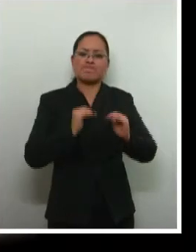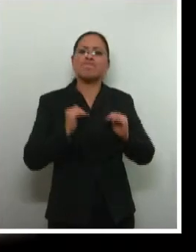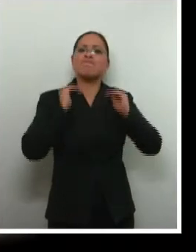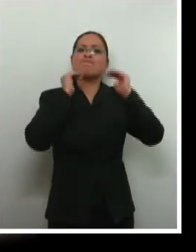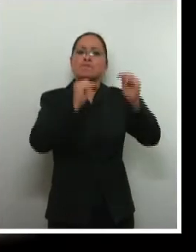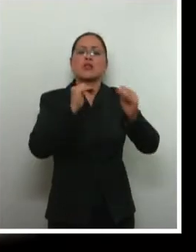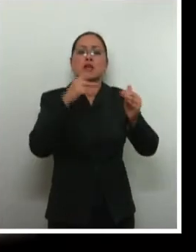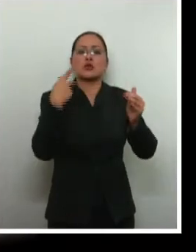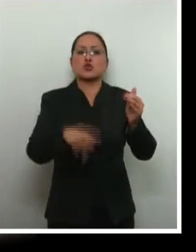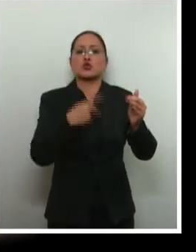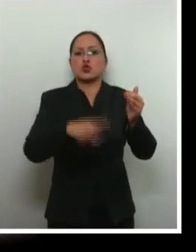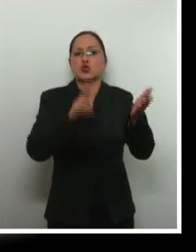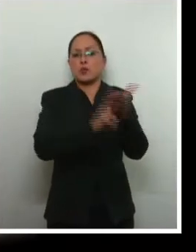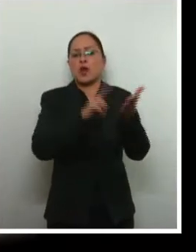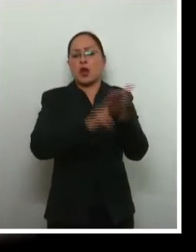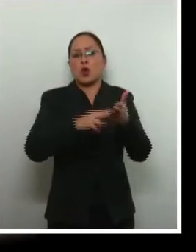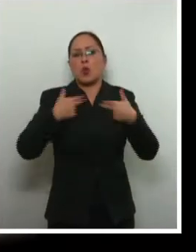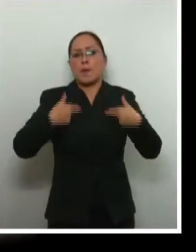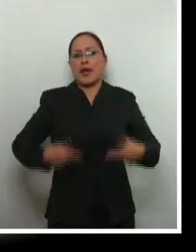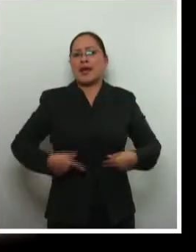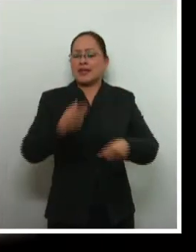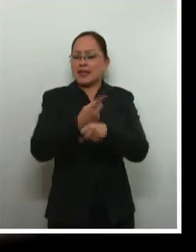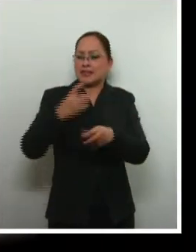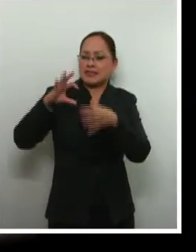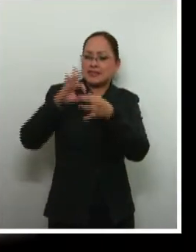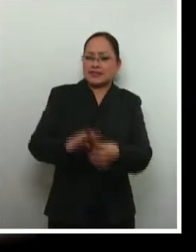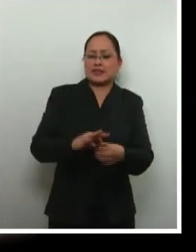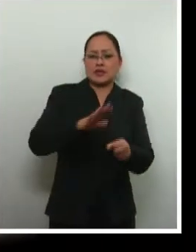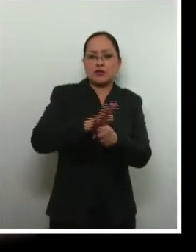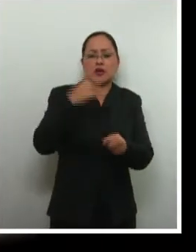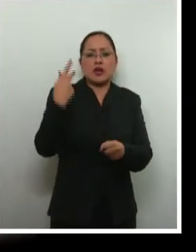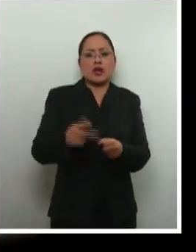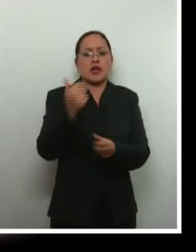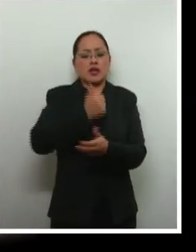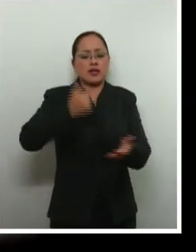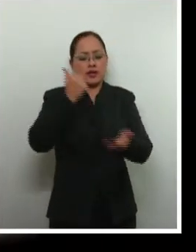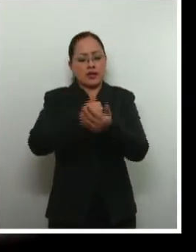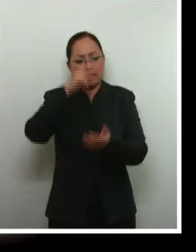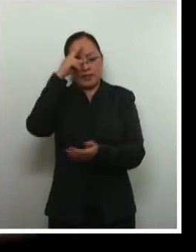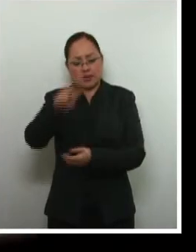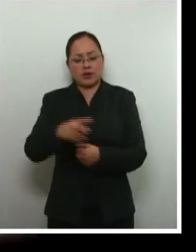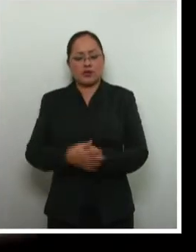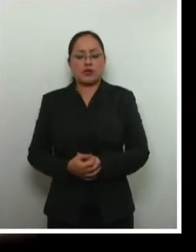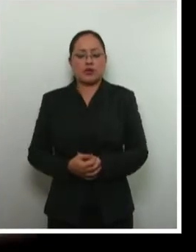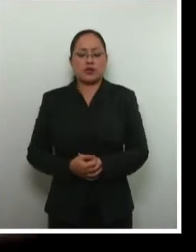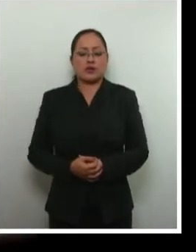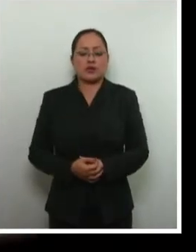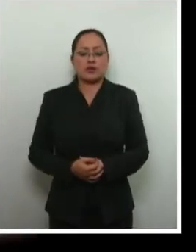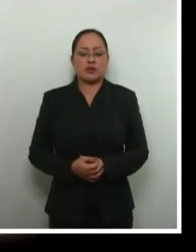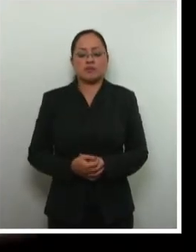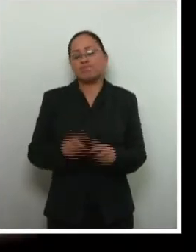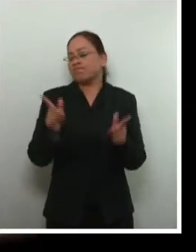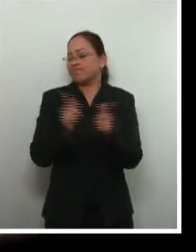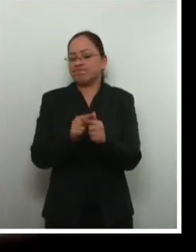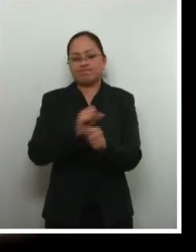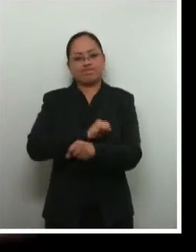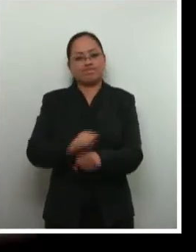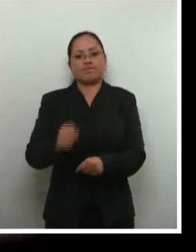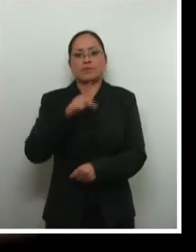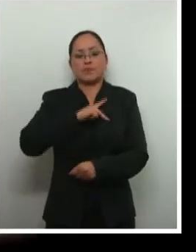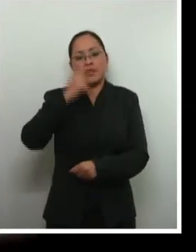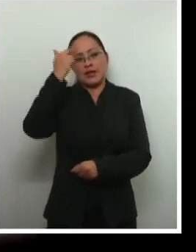el patrimonio de la humanidad que está en territorio de la Ciudad de México. Así de simple